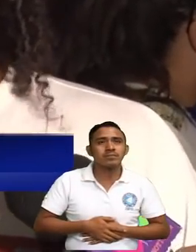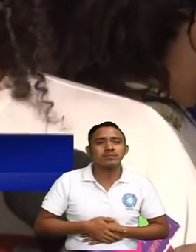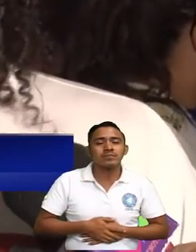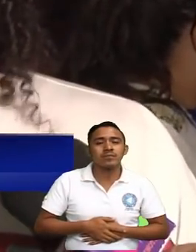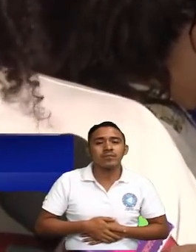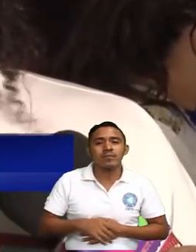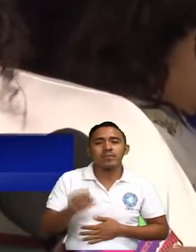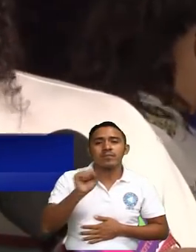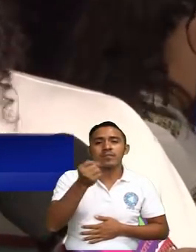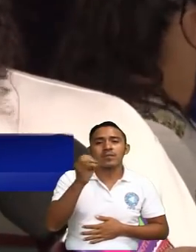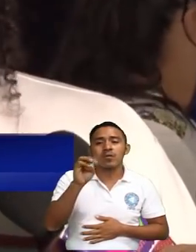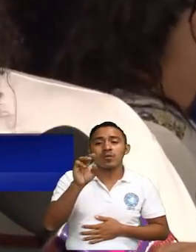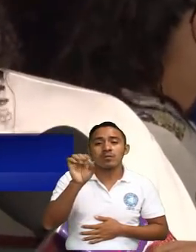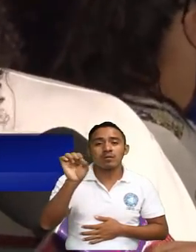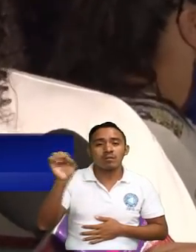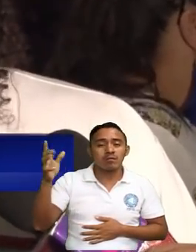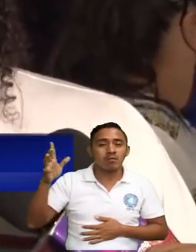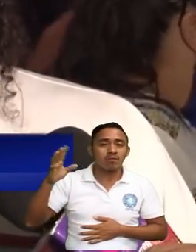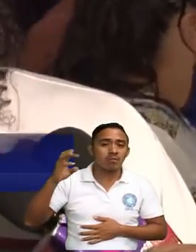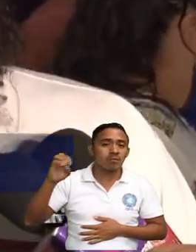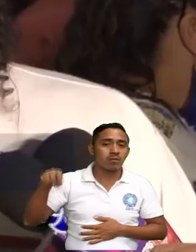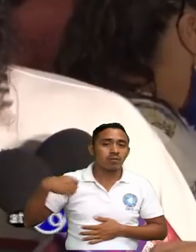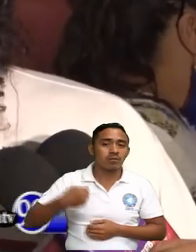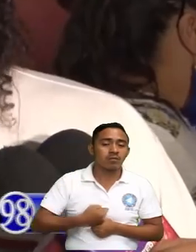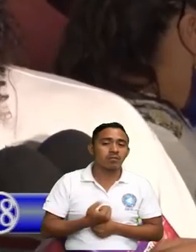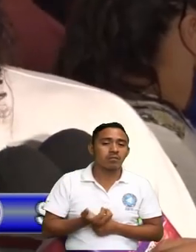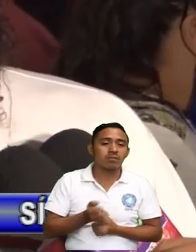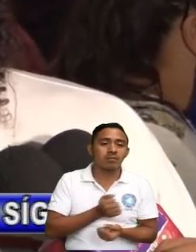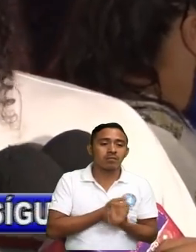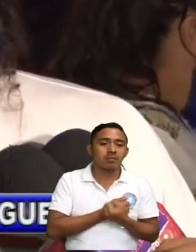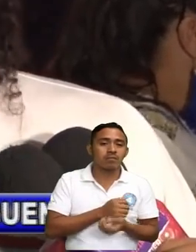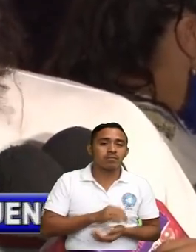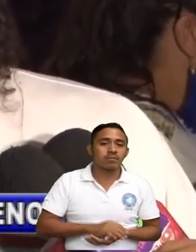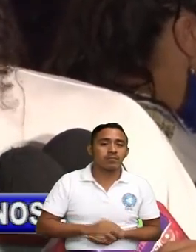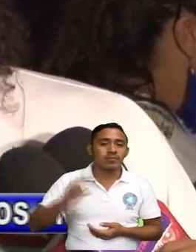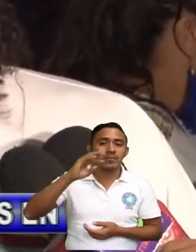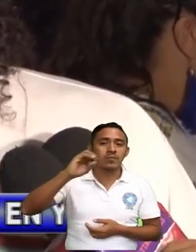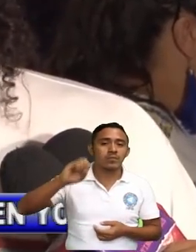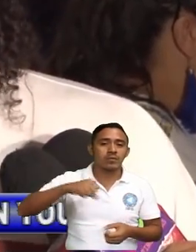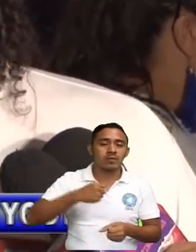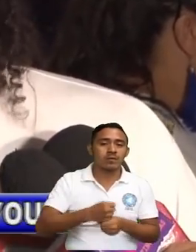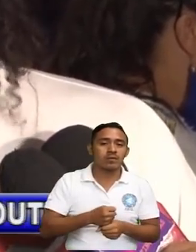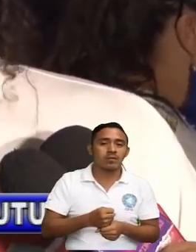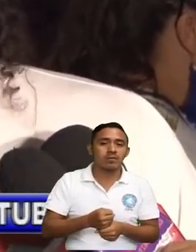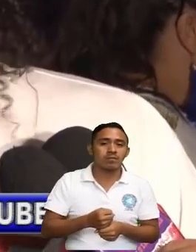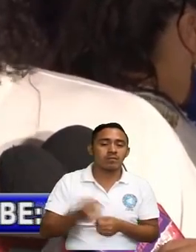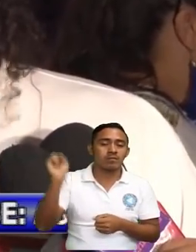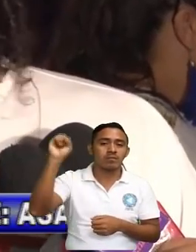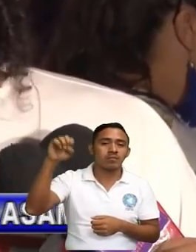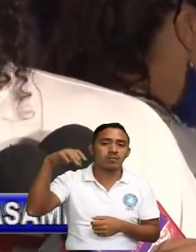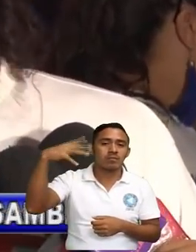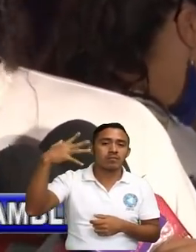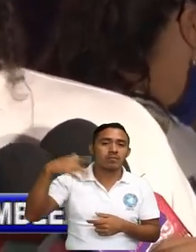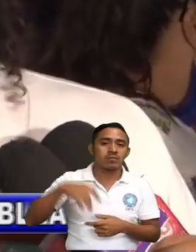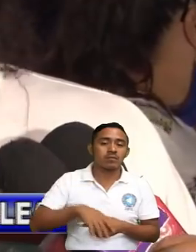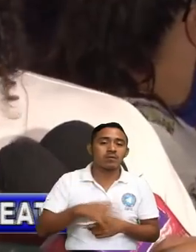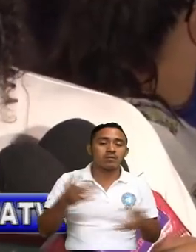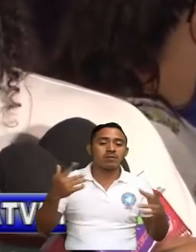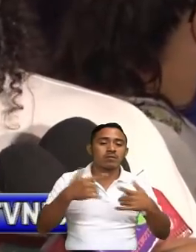Somos 40 años de amor, 40 años de luz, 40 en